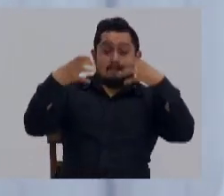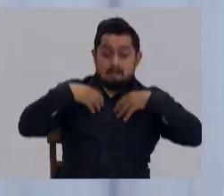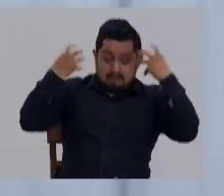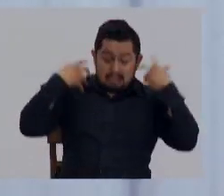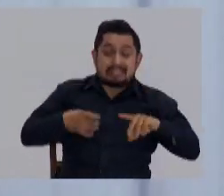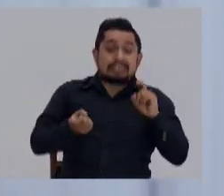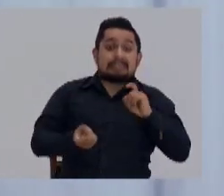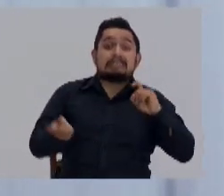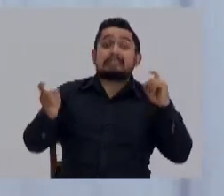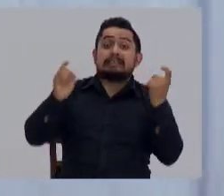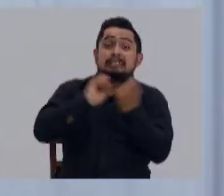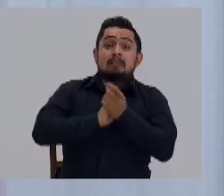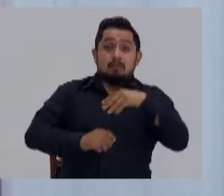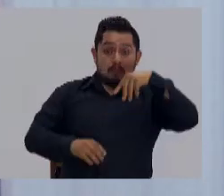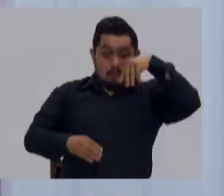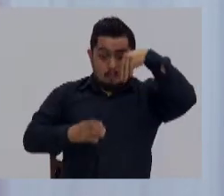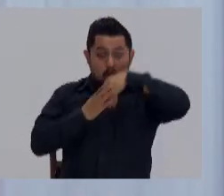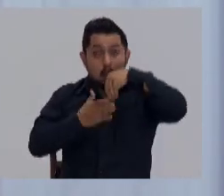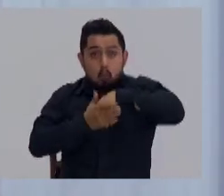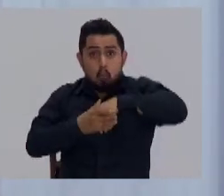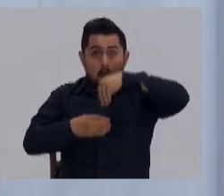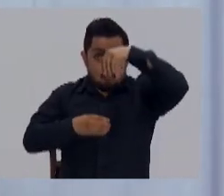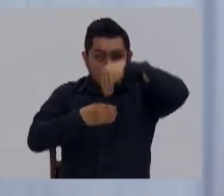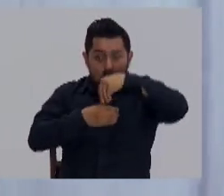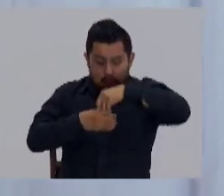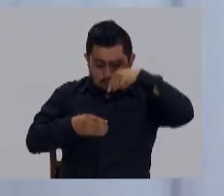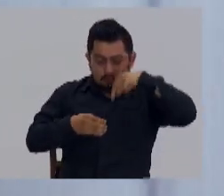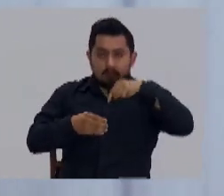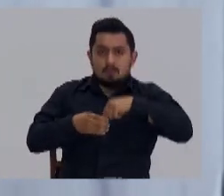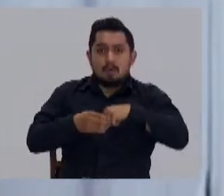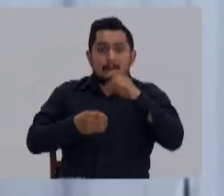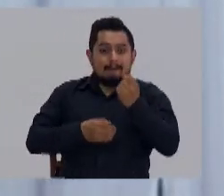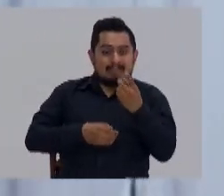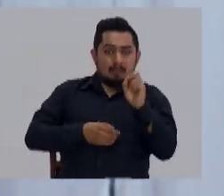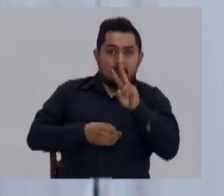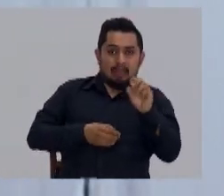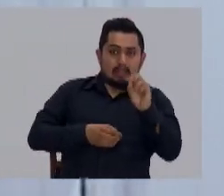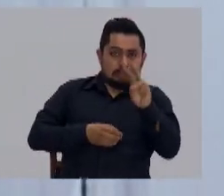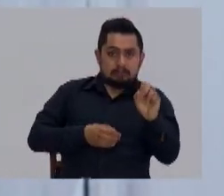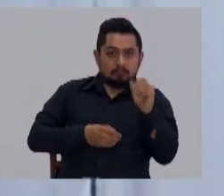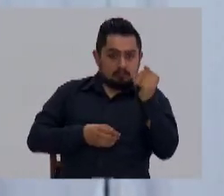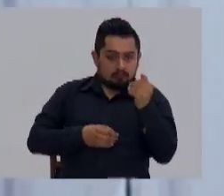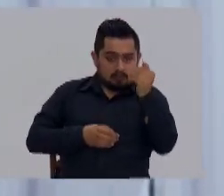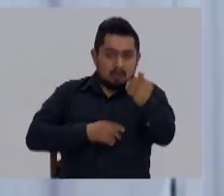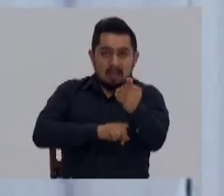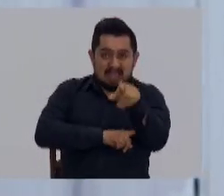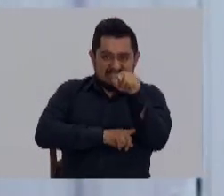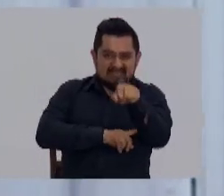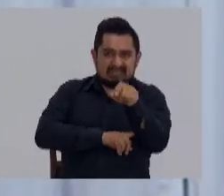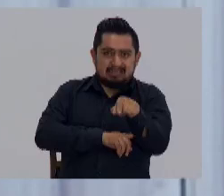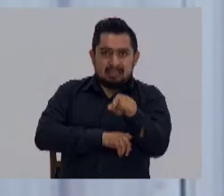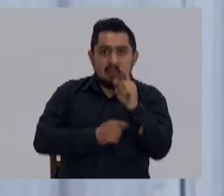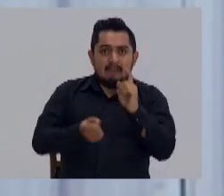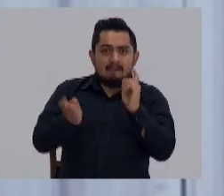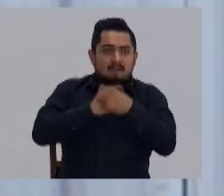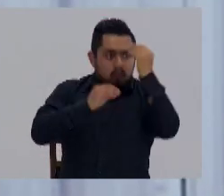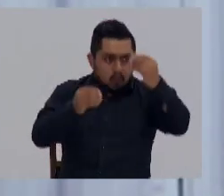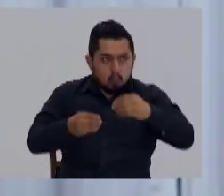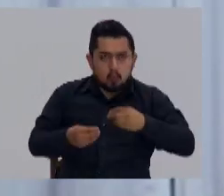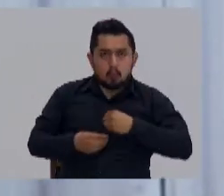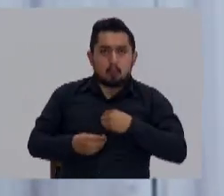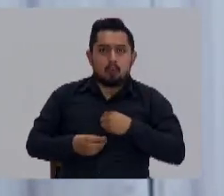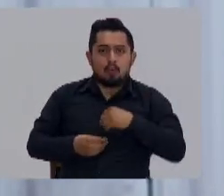cambio interno. Para que recibamos el 2020 de diferente manera. Y dice